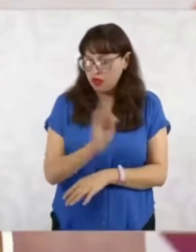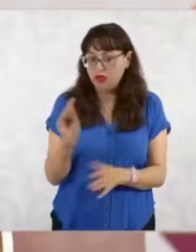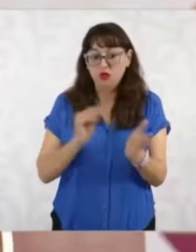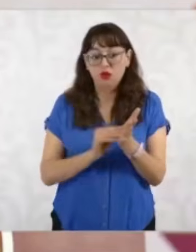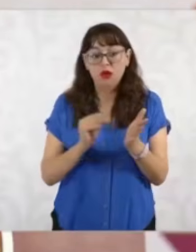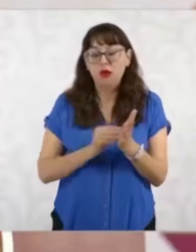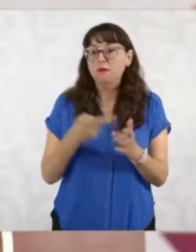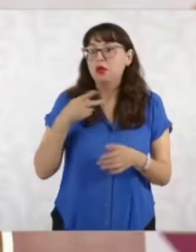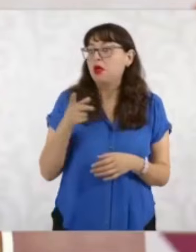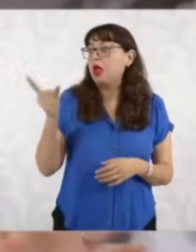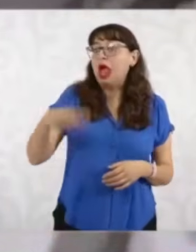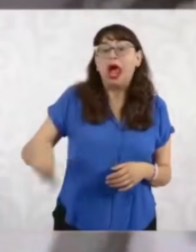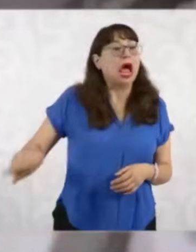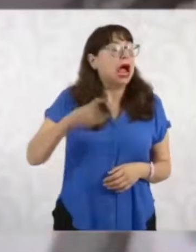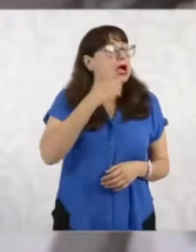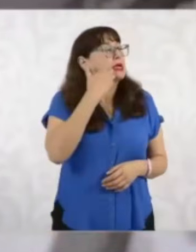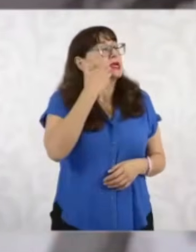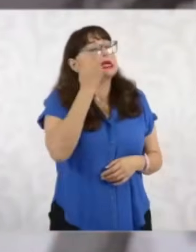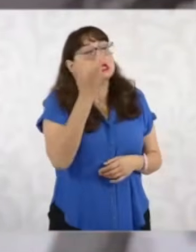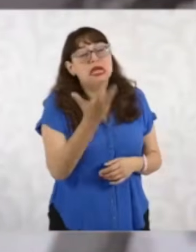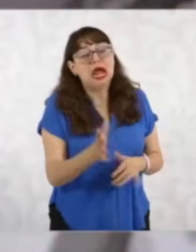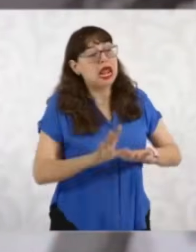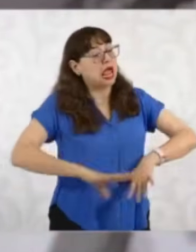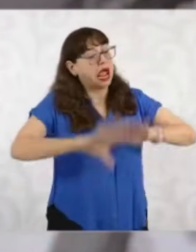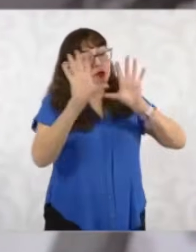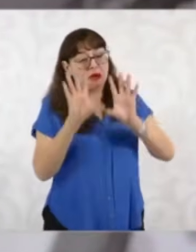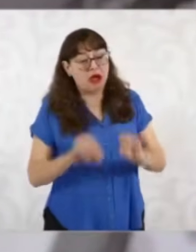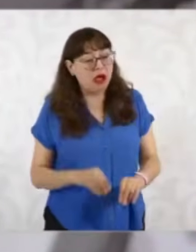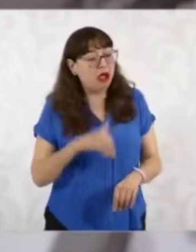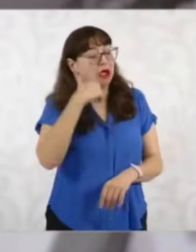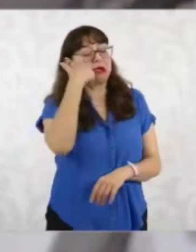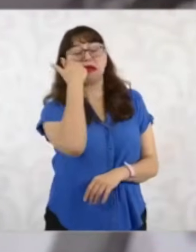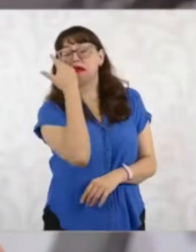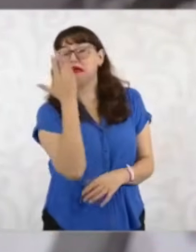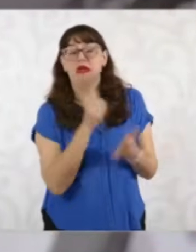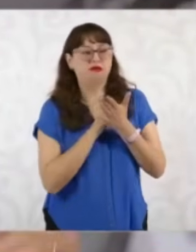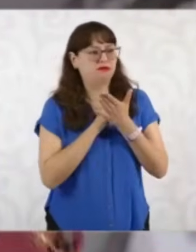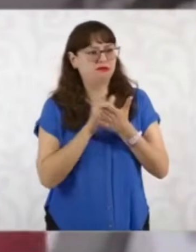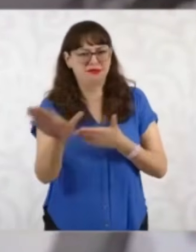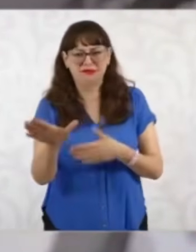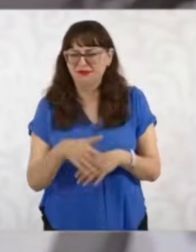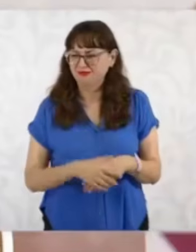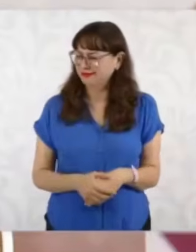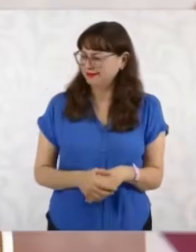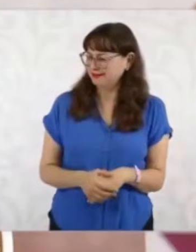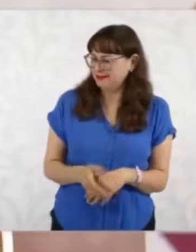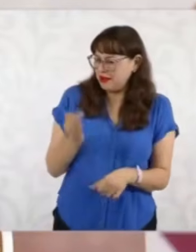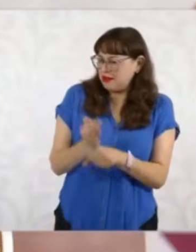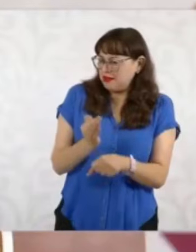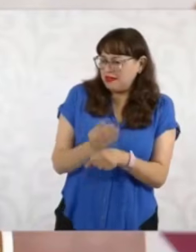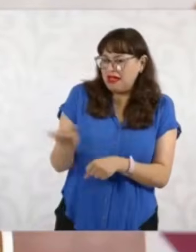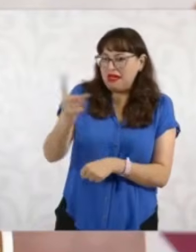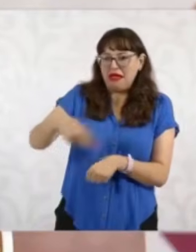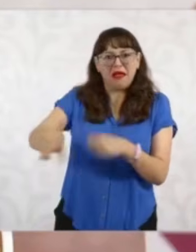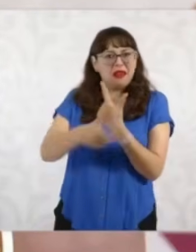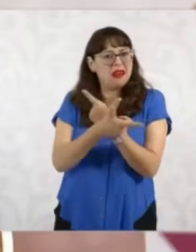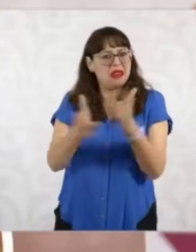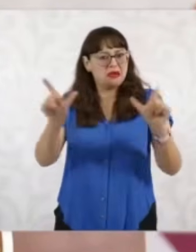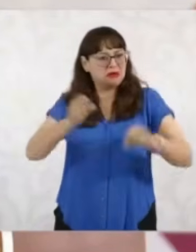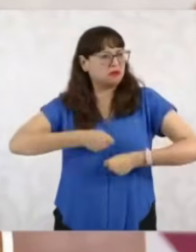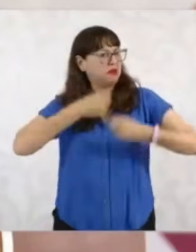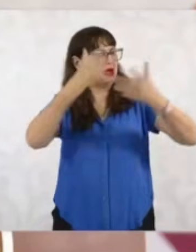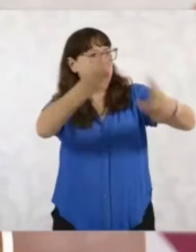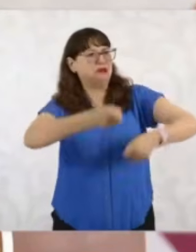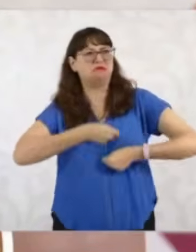que hay censura y que pretendemos censurar. Nunca ha habido más libertad de expresión que ahora. Lo puedo